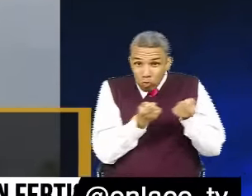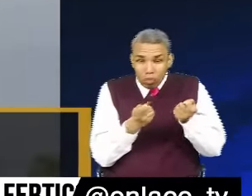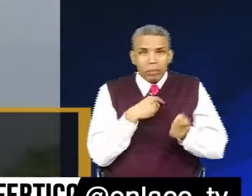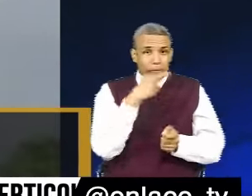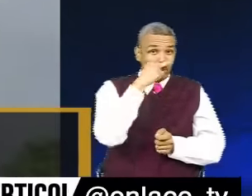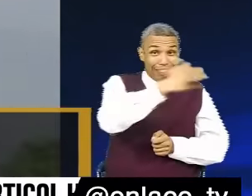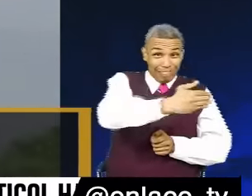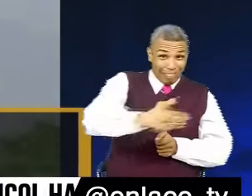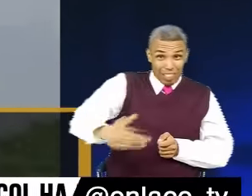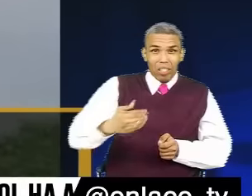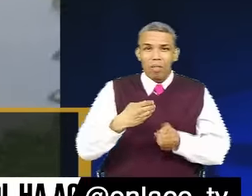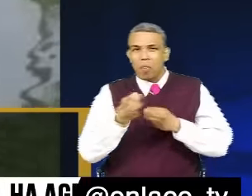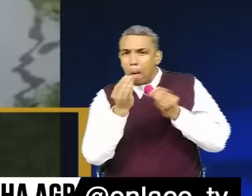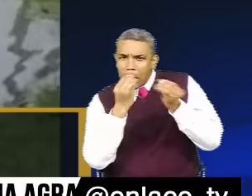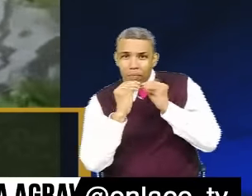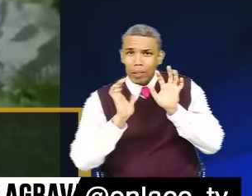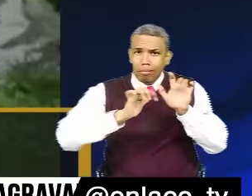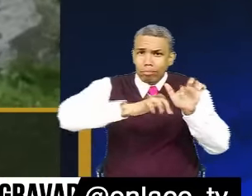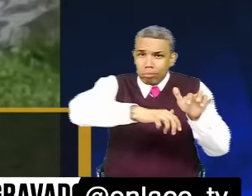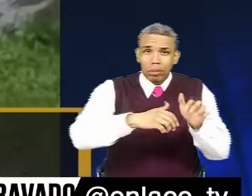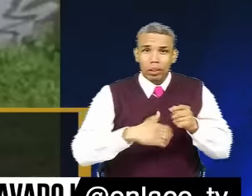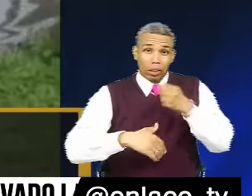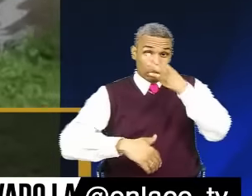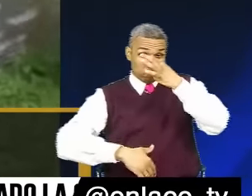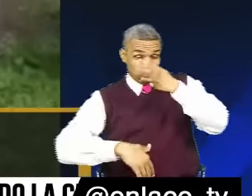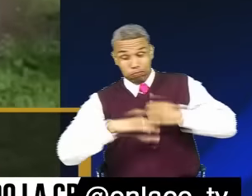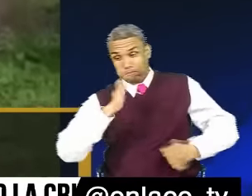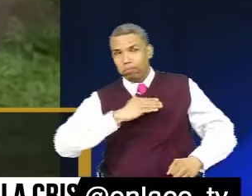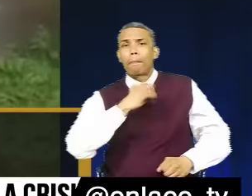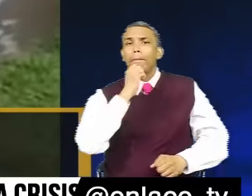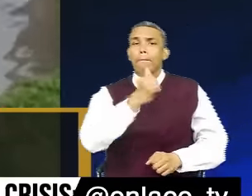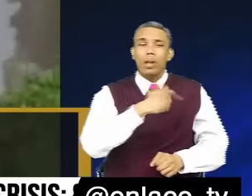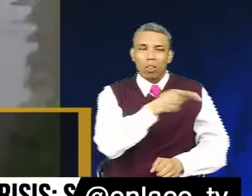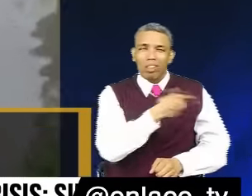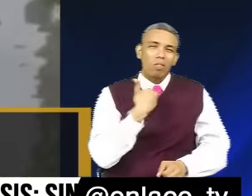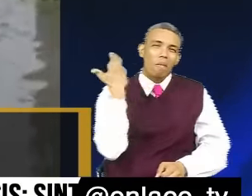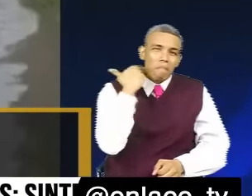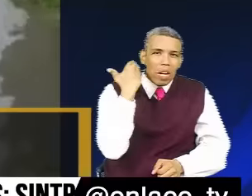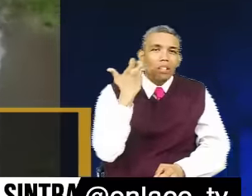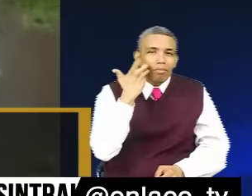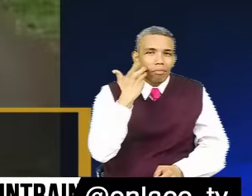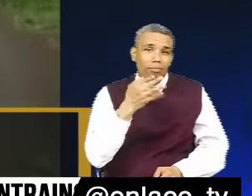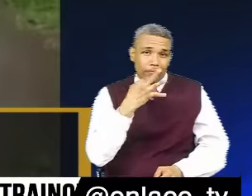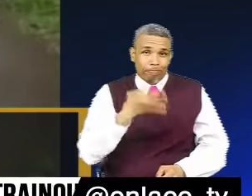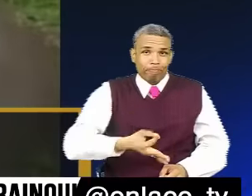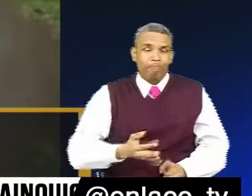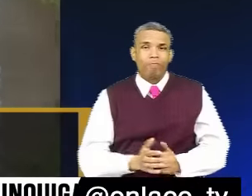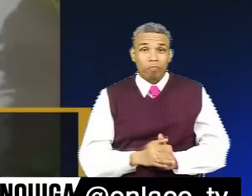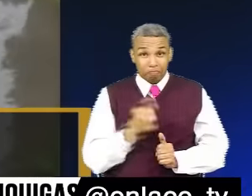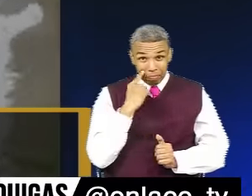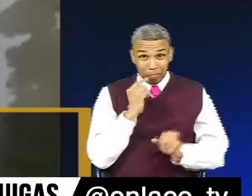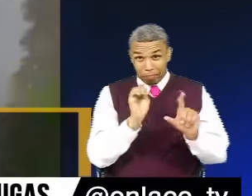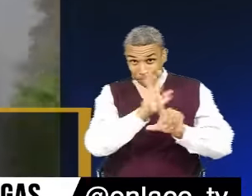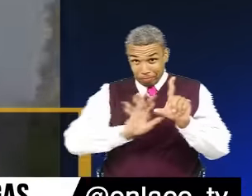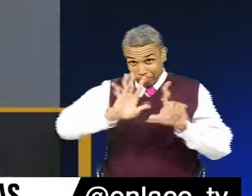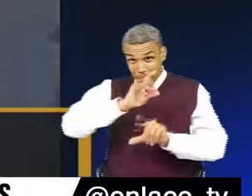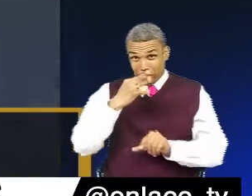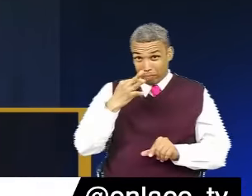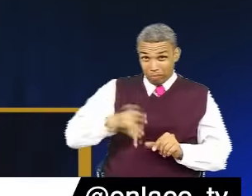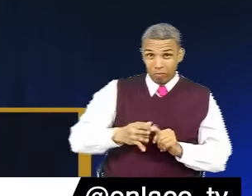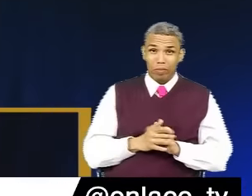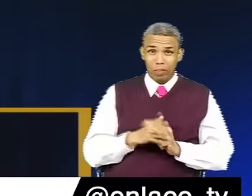vez que llueve, este es el panorama que termina perjudicando la salud de los menores que allí reciben diversos servicios. Aseguran que varios son los